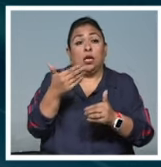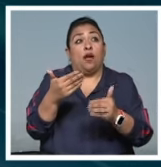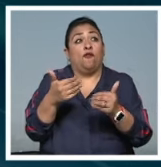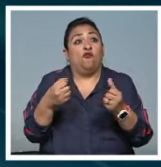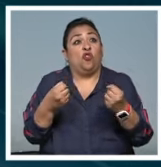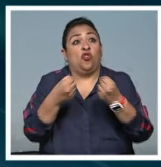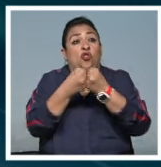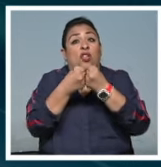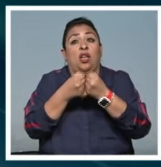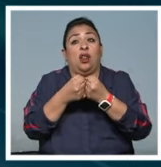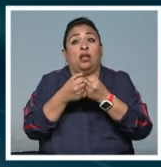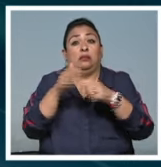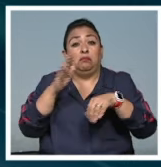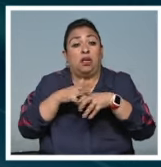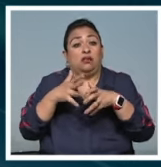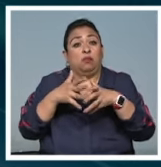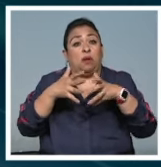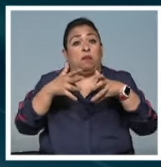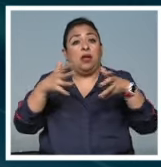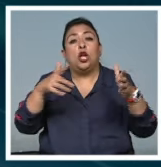fronteras del reino de Palenque.